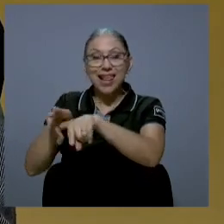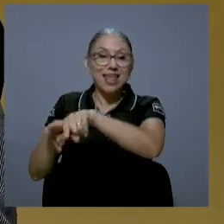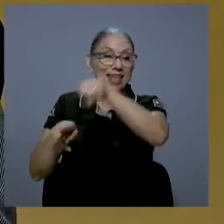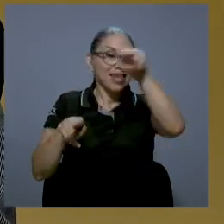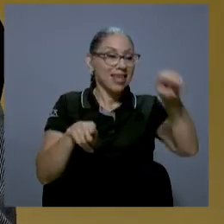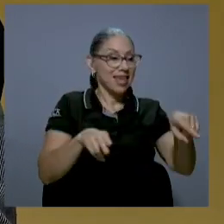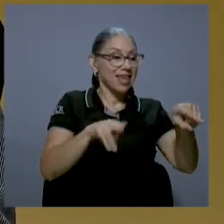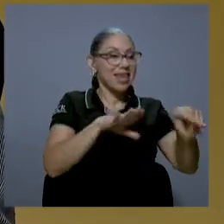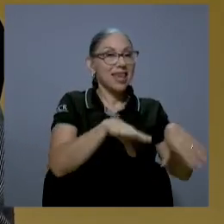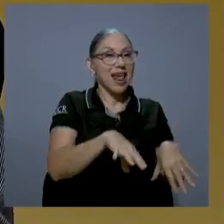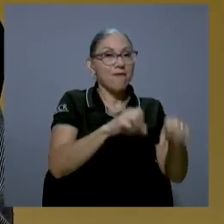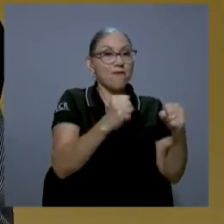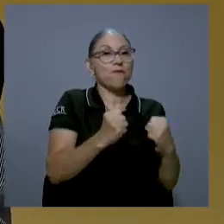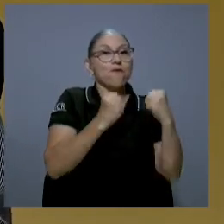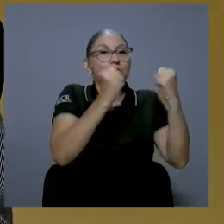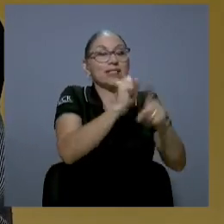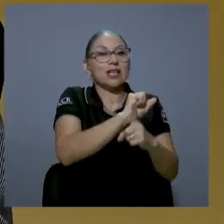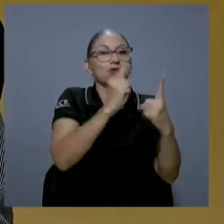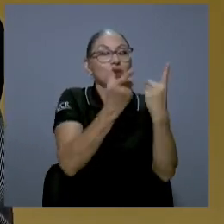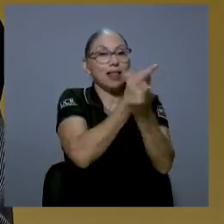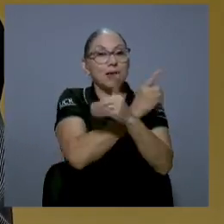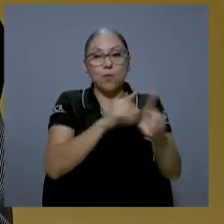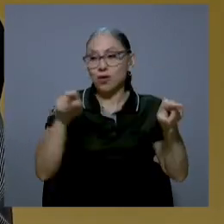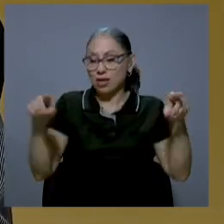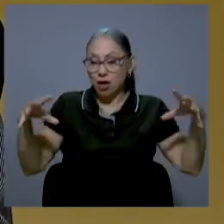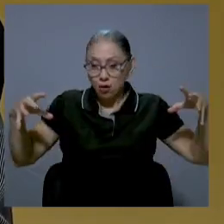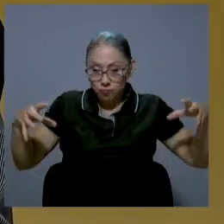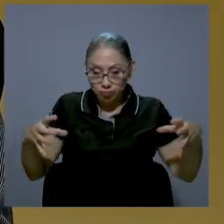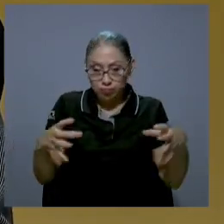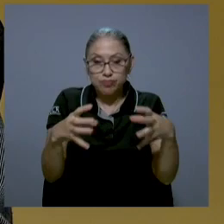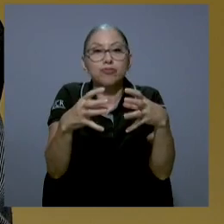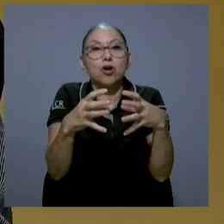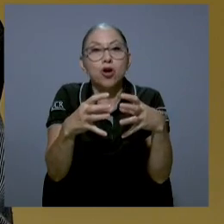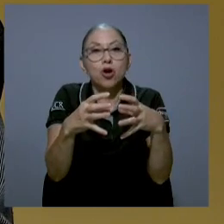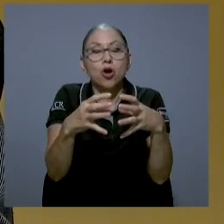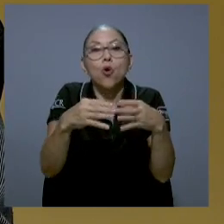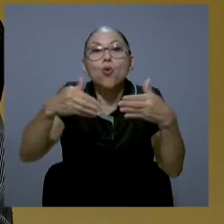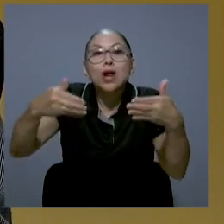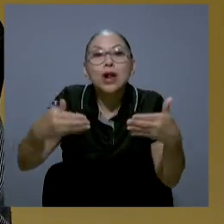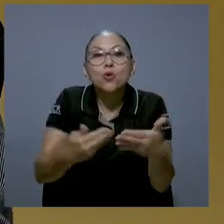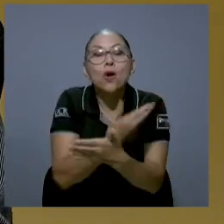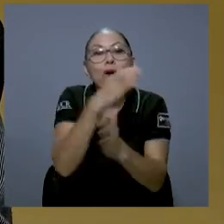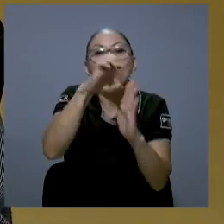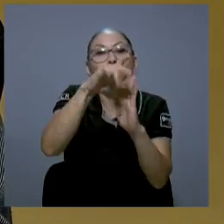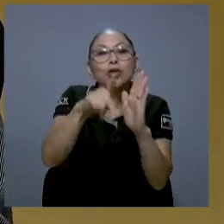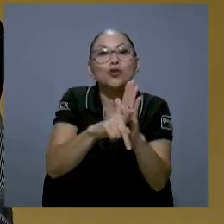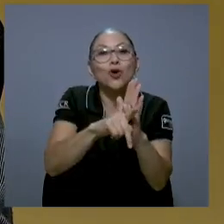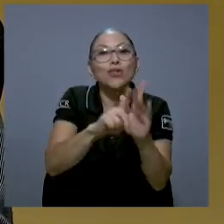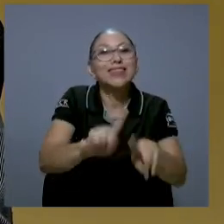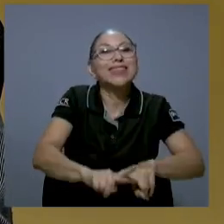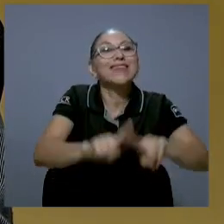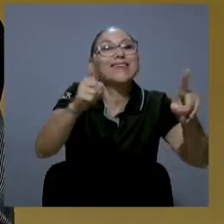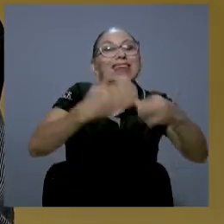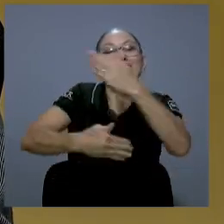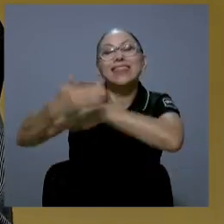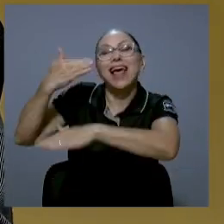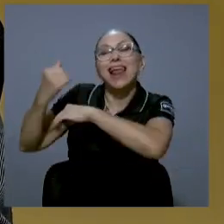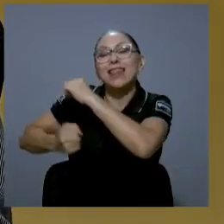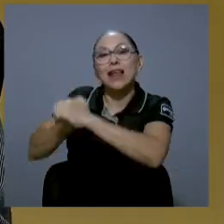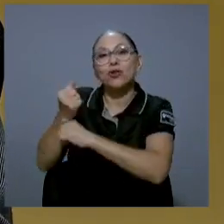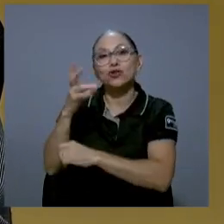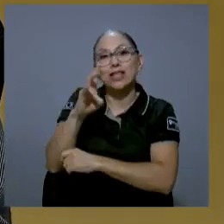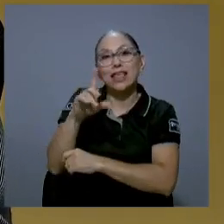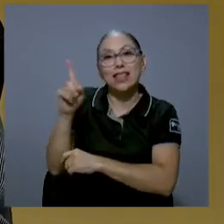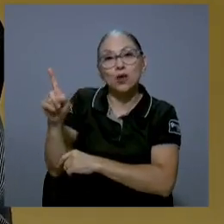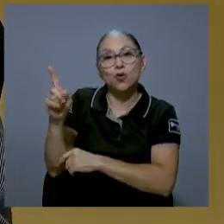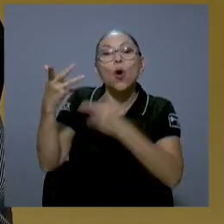Fuerza Socialdemócrata surgió una nueva constitución diferente de la del 71, aunque dictada con base en